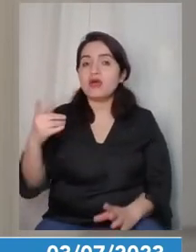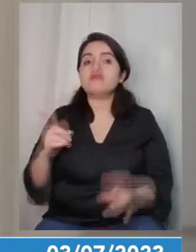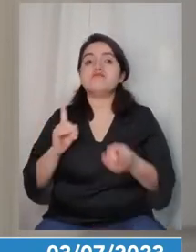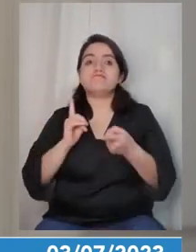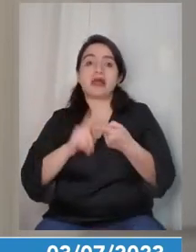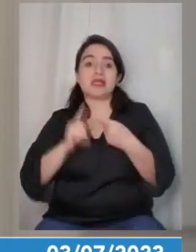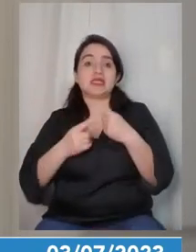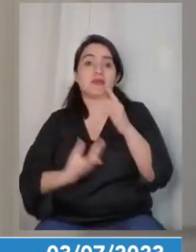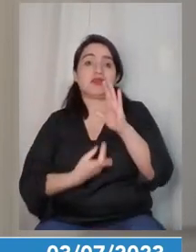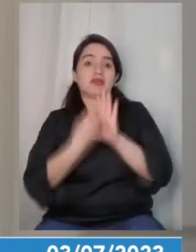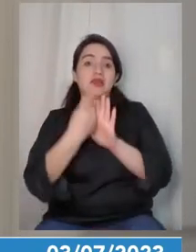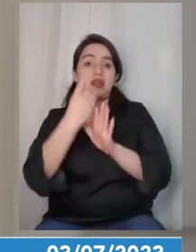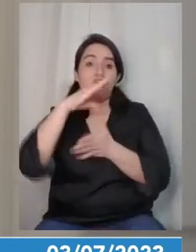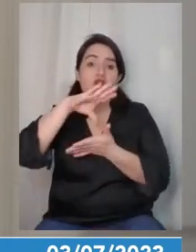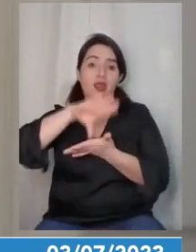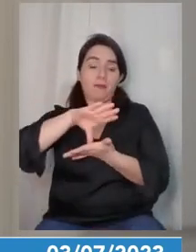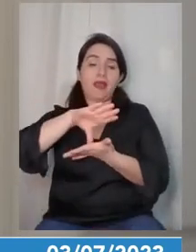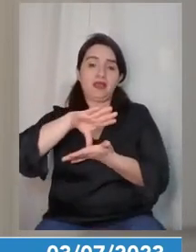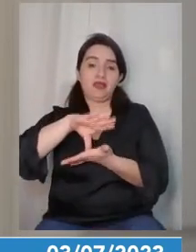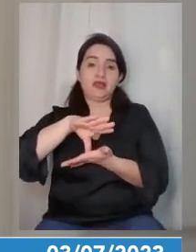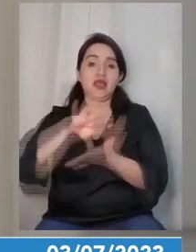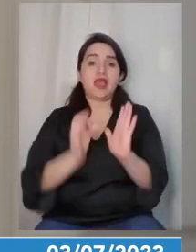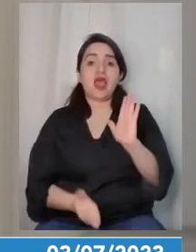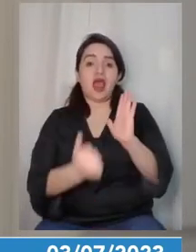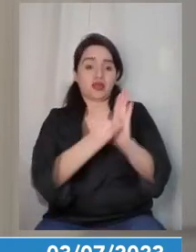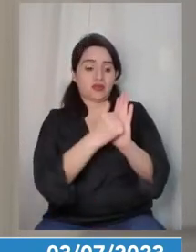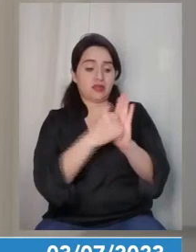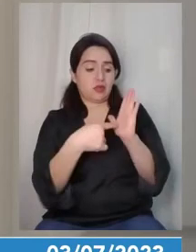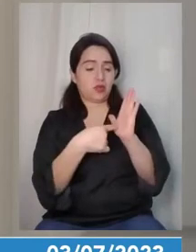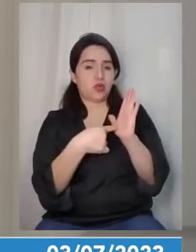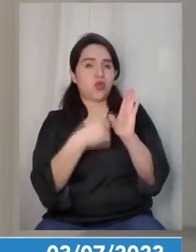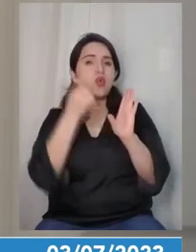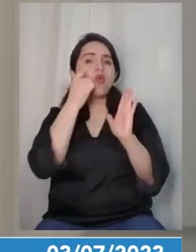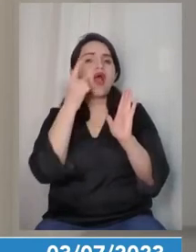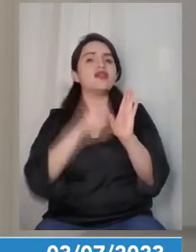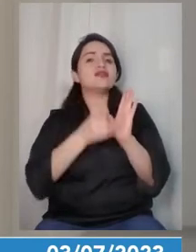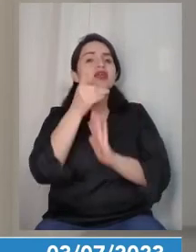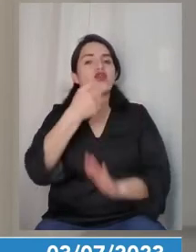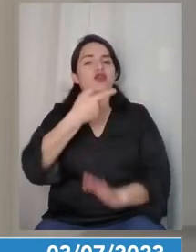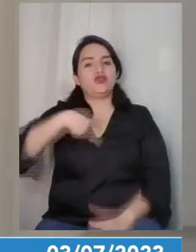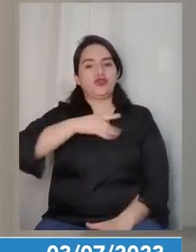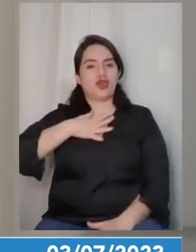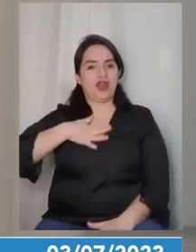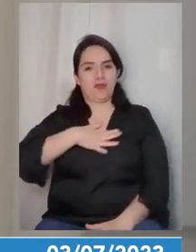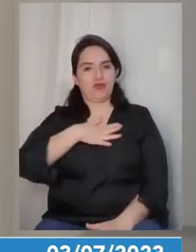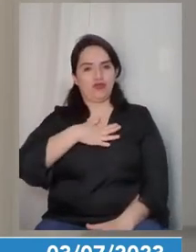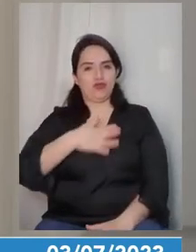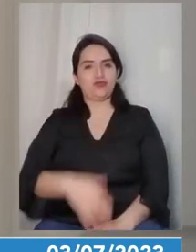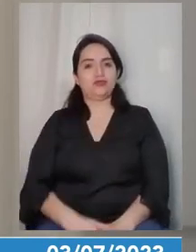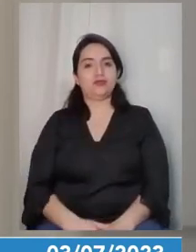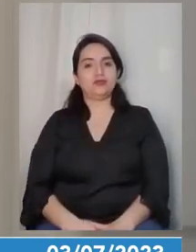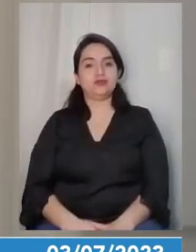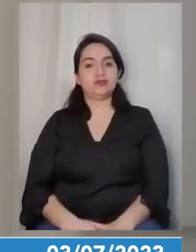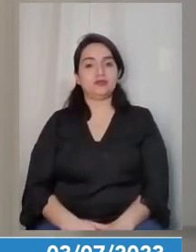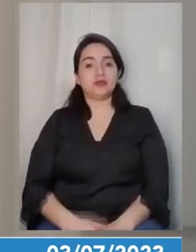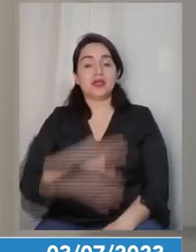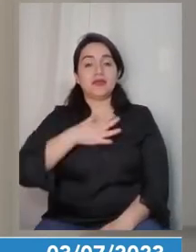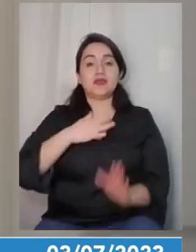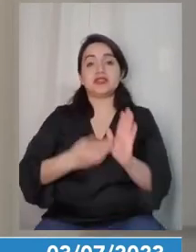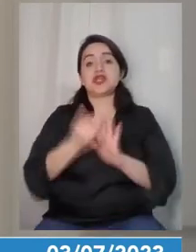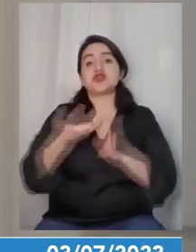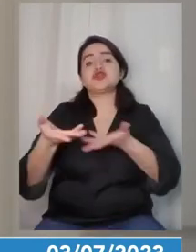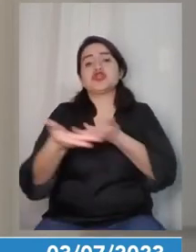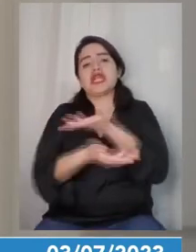que debería responder este artículo es qué tipo de desarrollo queremos. Y de alguna u otra forma se enumera. Queremos un desarrollo solidario, queremos un